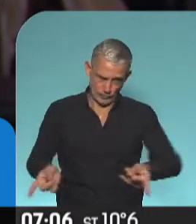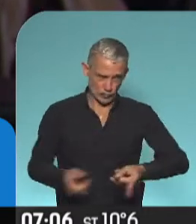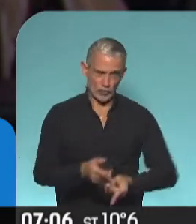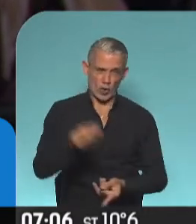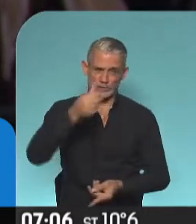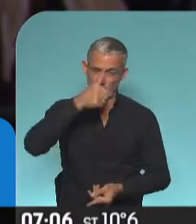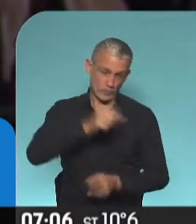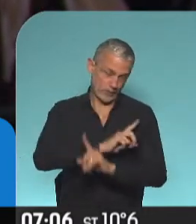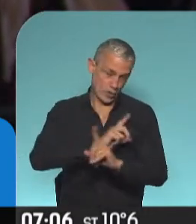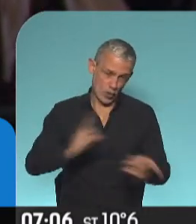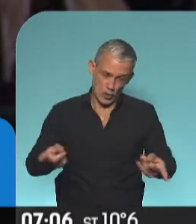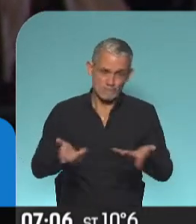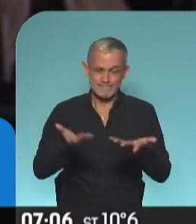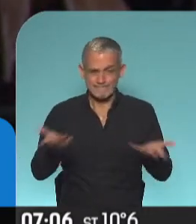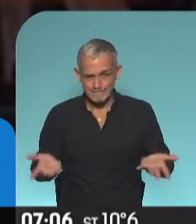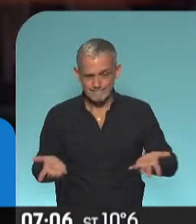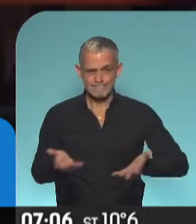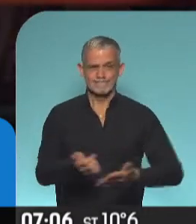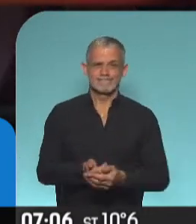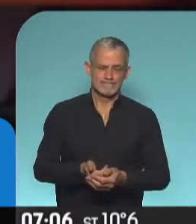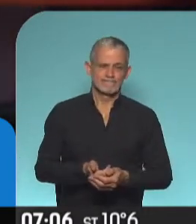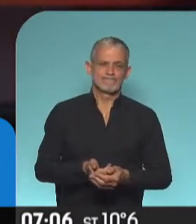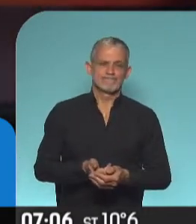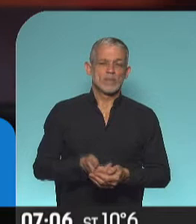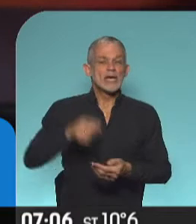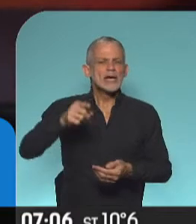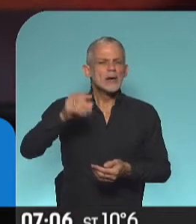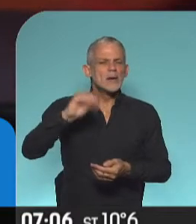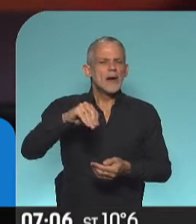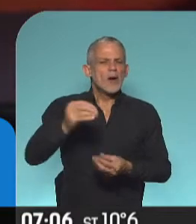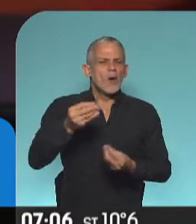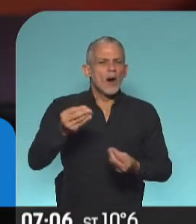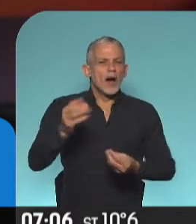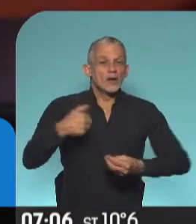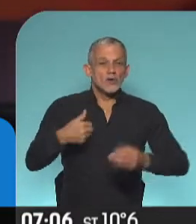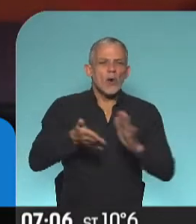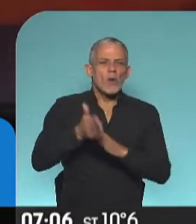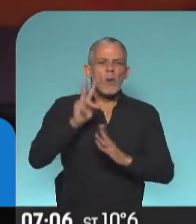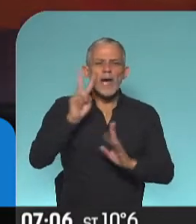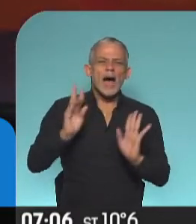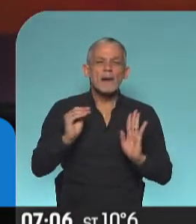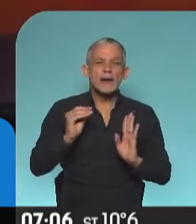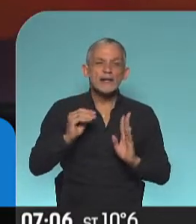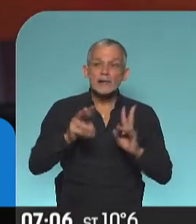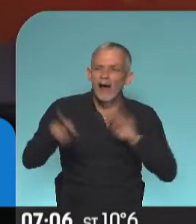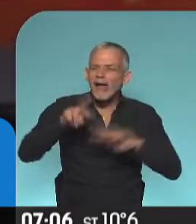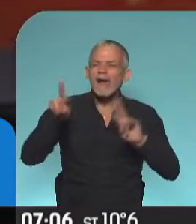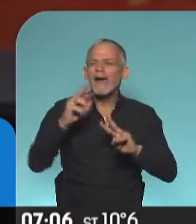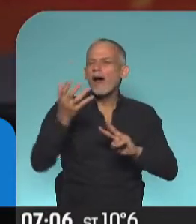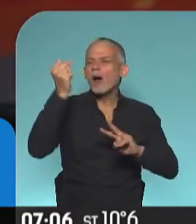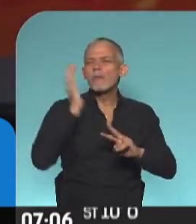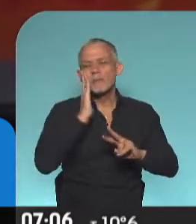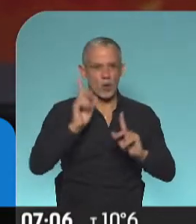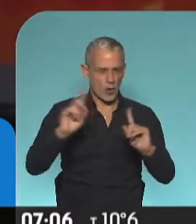ya se está evaluando que esto no va a estar permitido. Lo otro es, voy y veo si encuentro alojamiento. Tampoco.